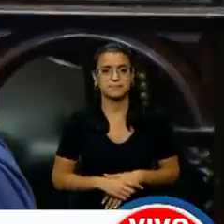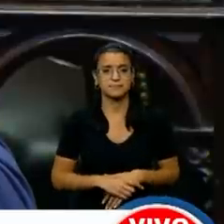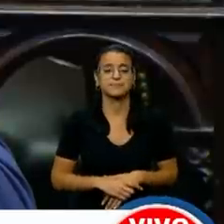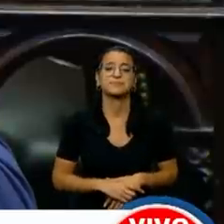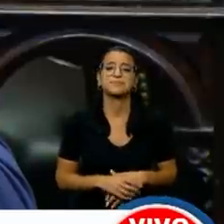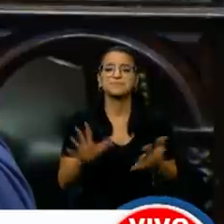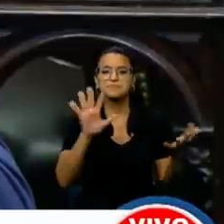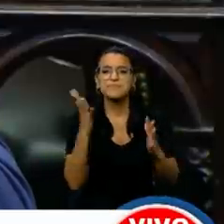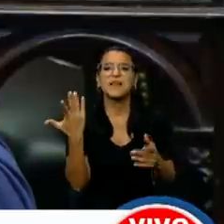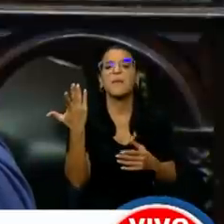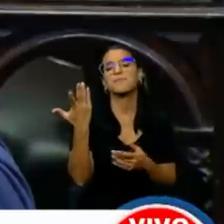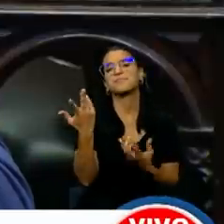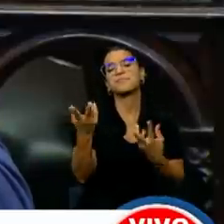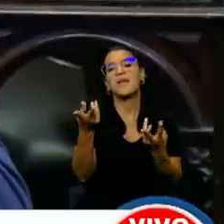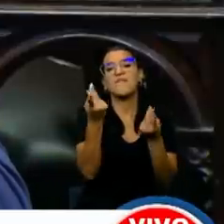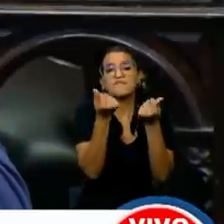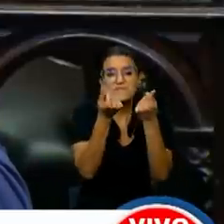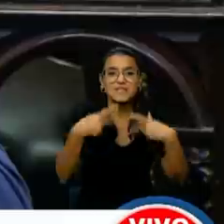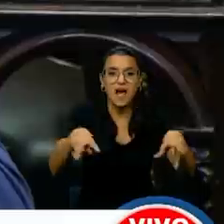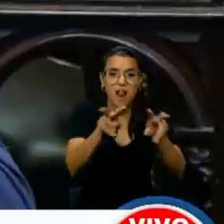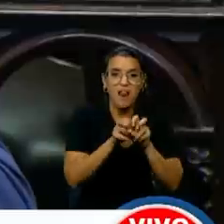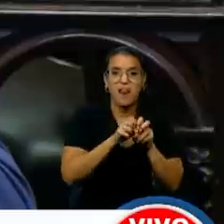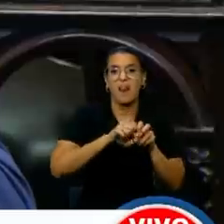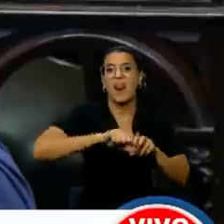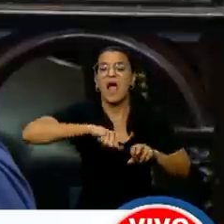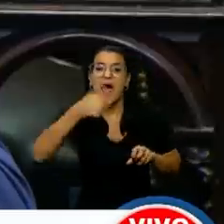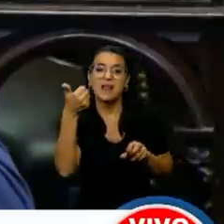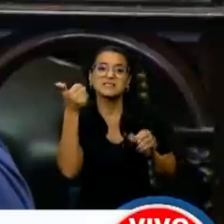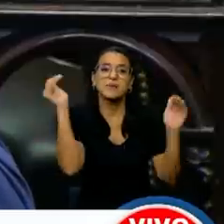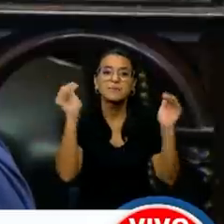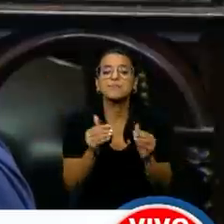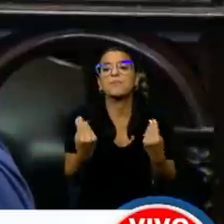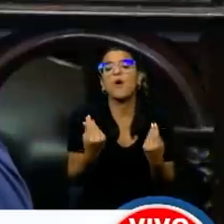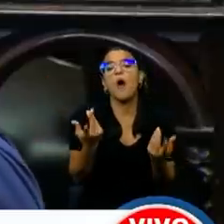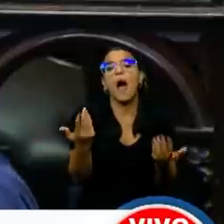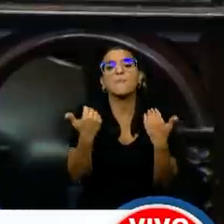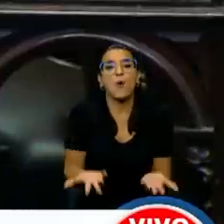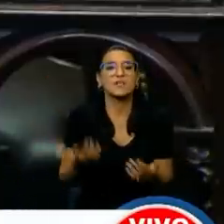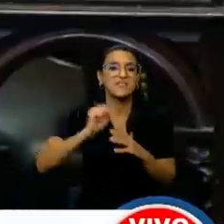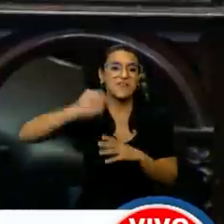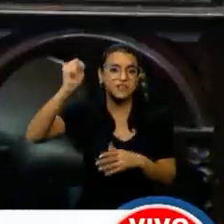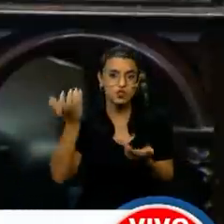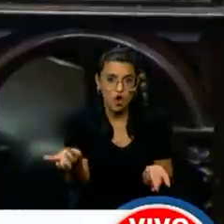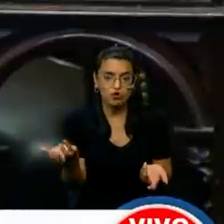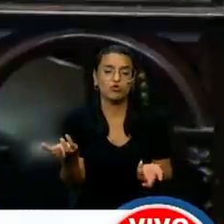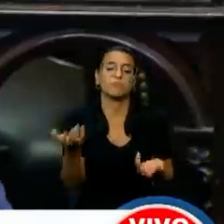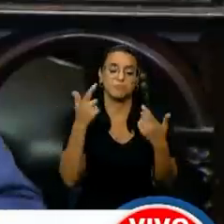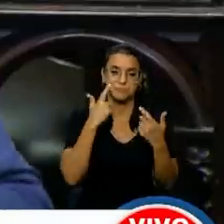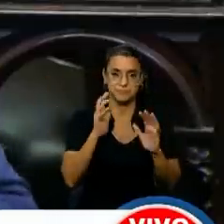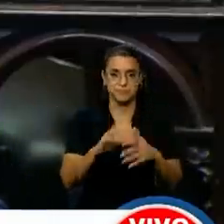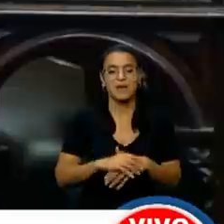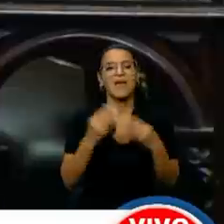se estima bajar el déficit fiscal aprovechando que nuevamente de la inflación o sea